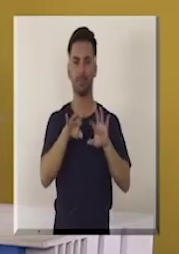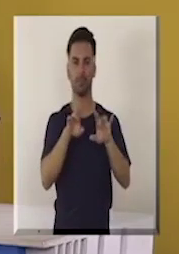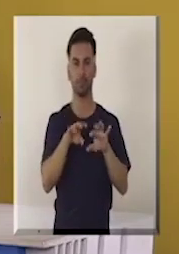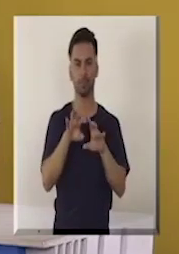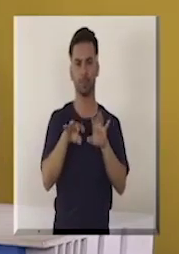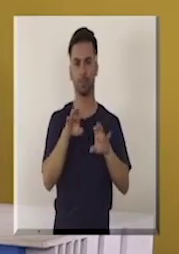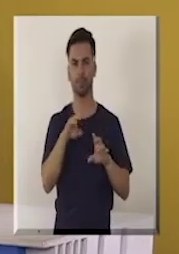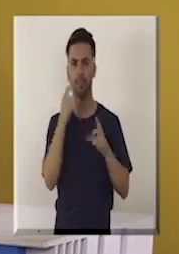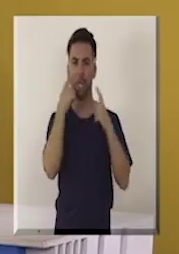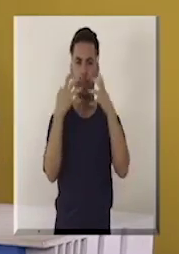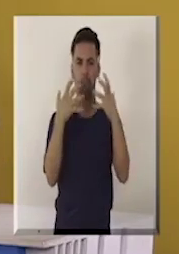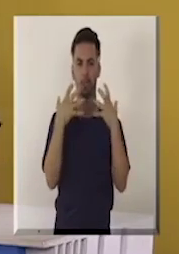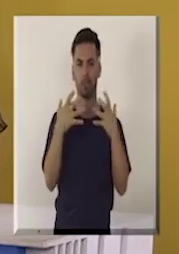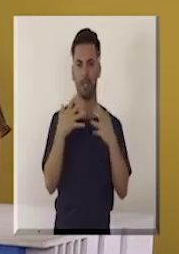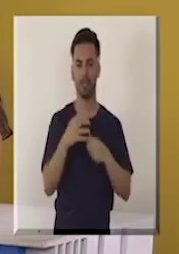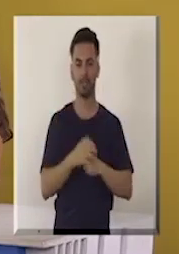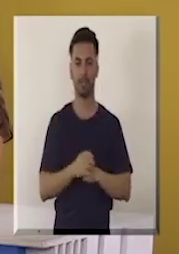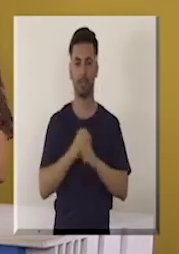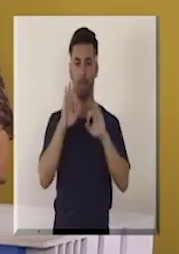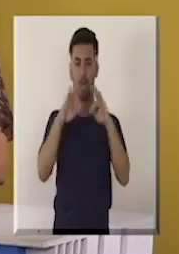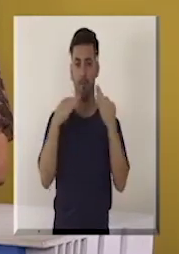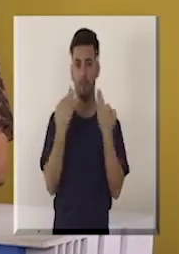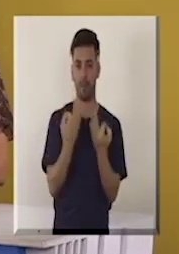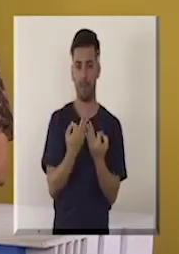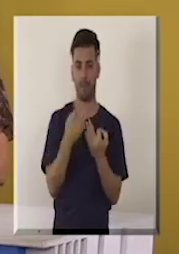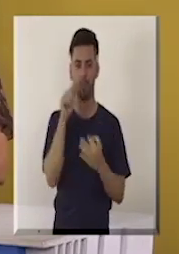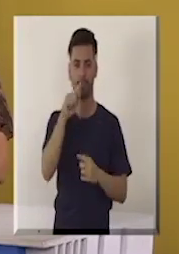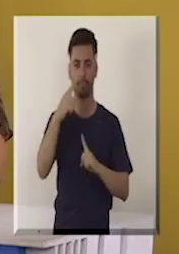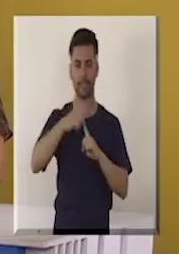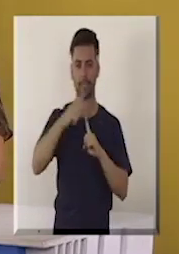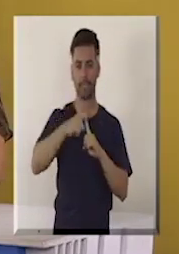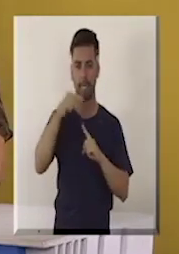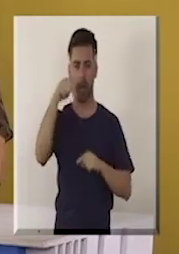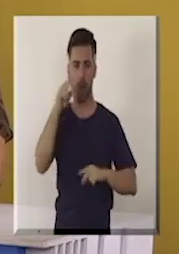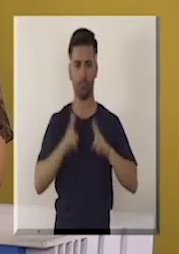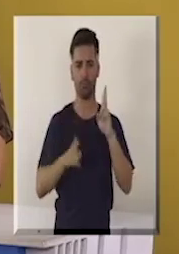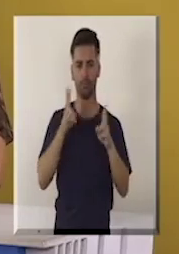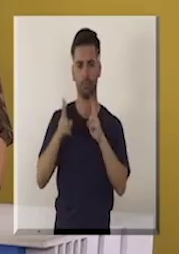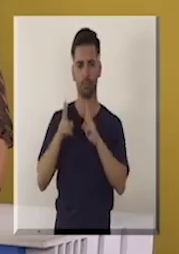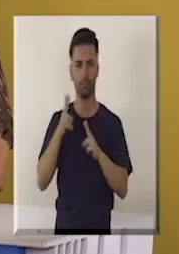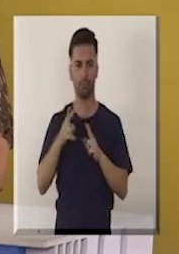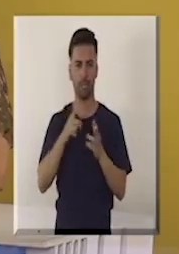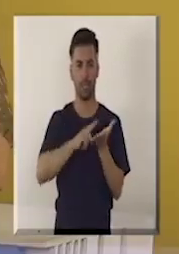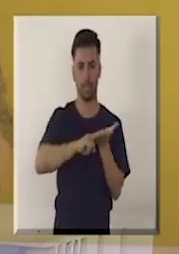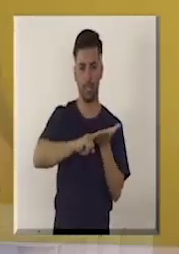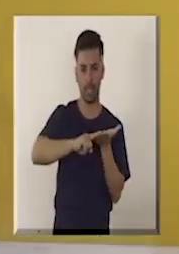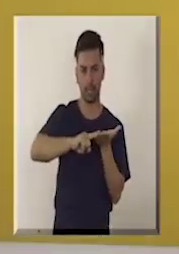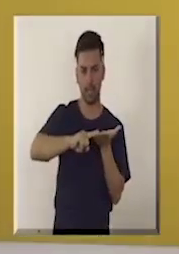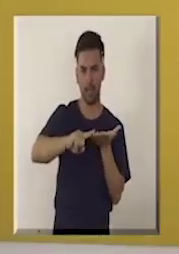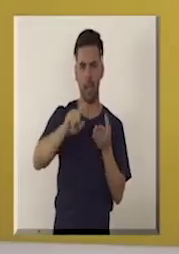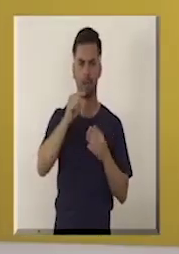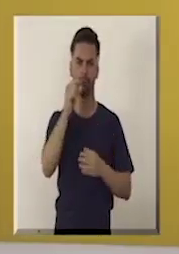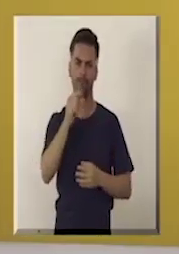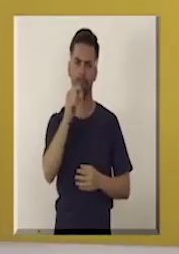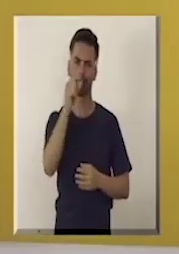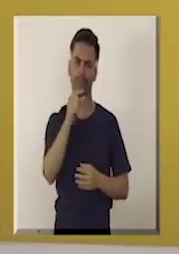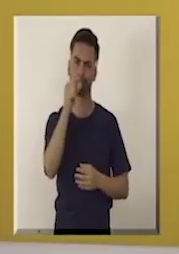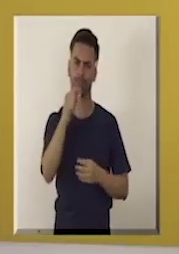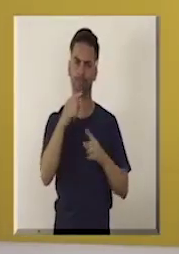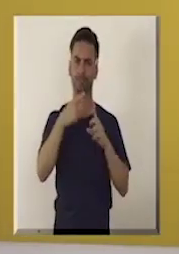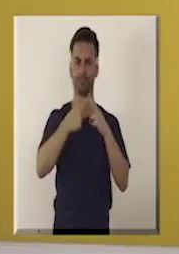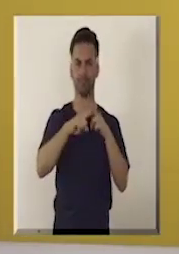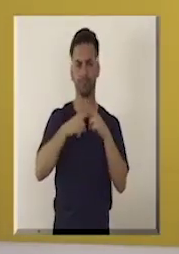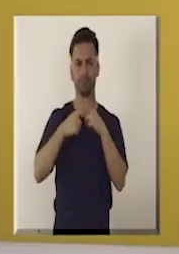Familia, estas tareas que hoy hemos estado orientando se deben hacer en el transcurso de la semana. Usted